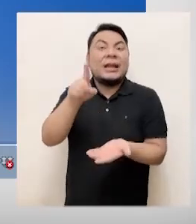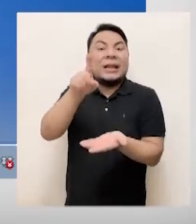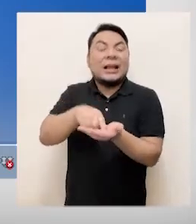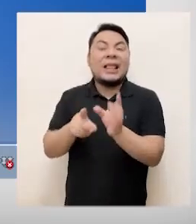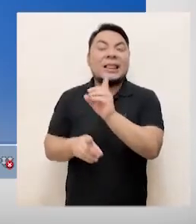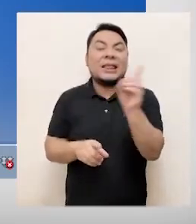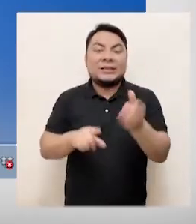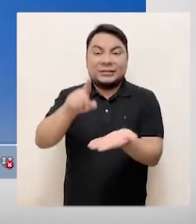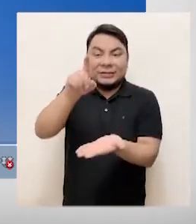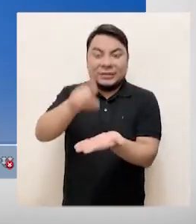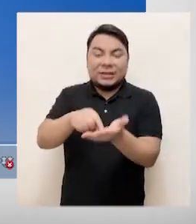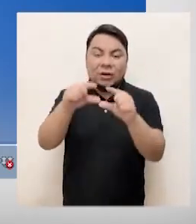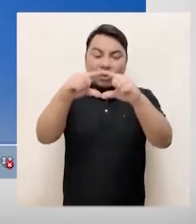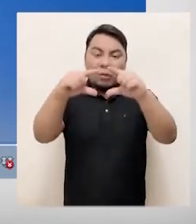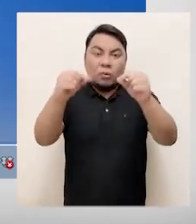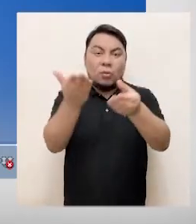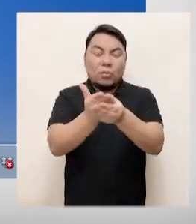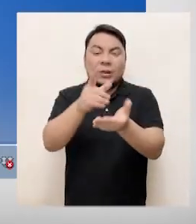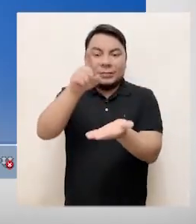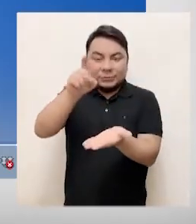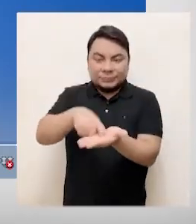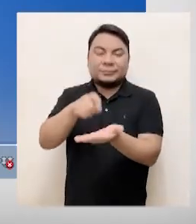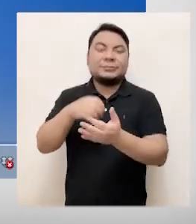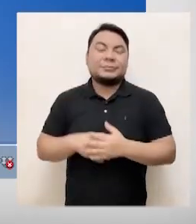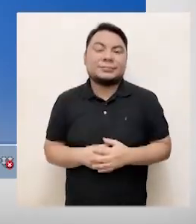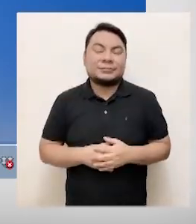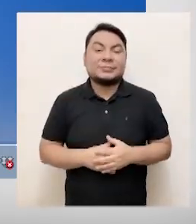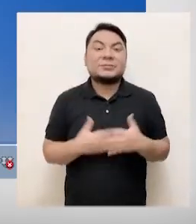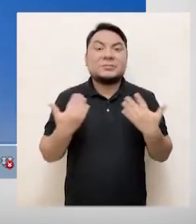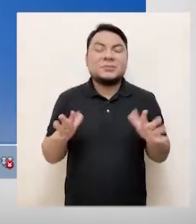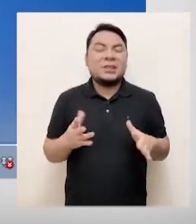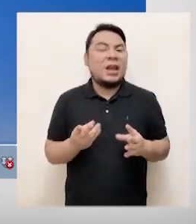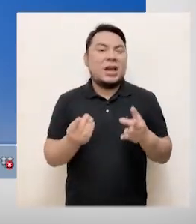haga clic derecho sobre el icono del archivo que desea guardar.